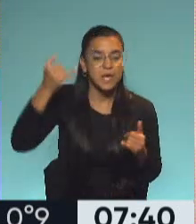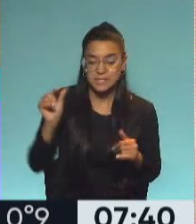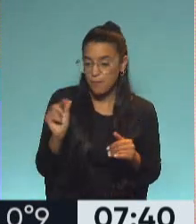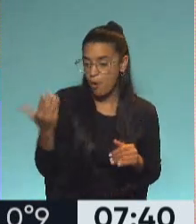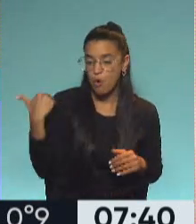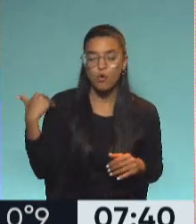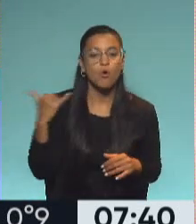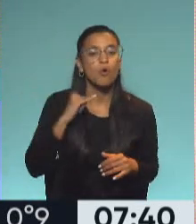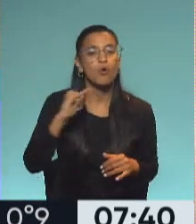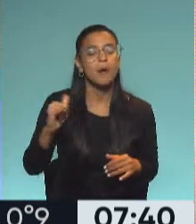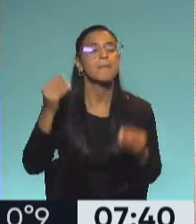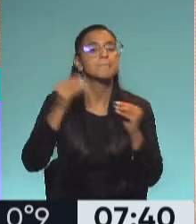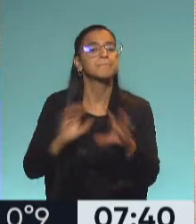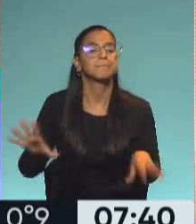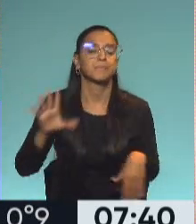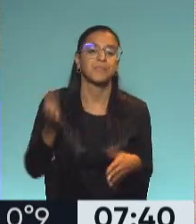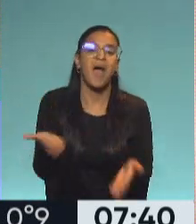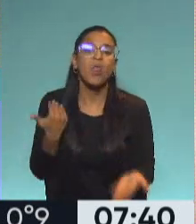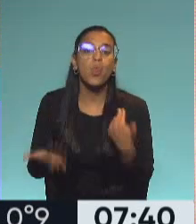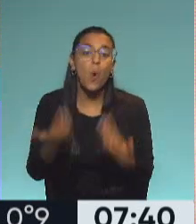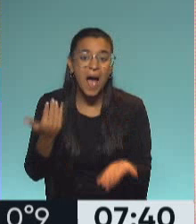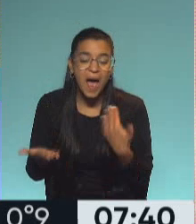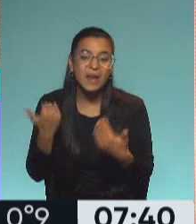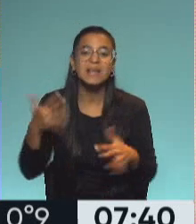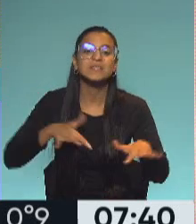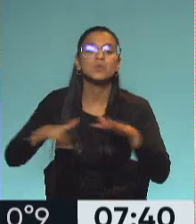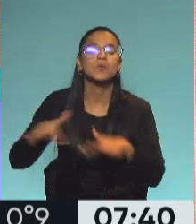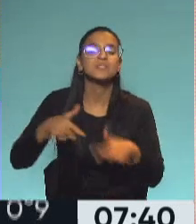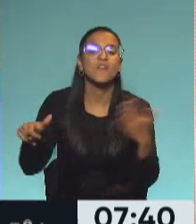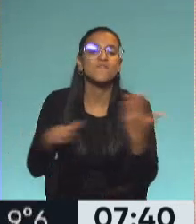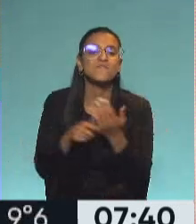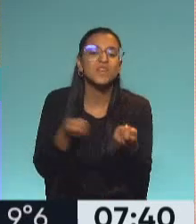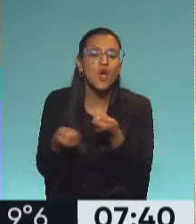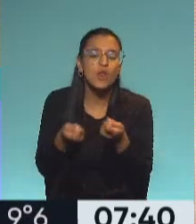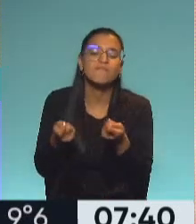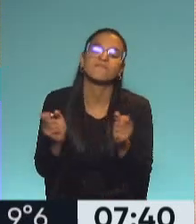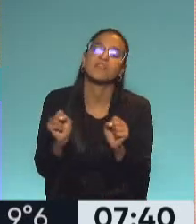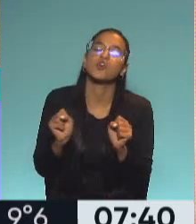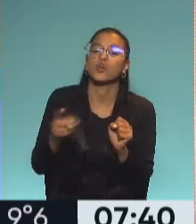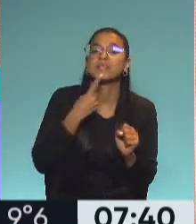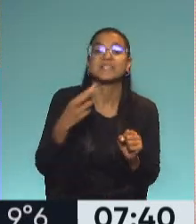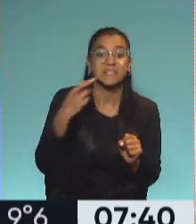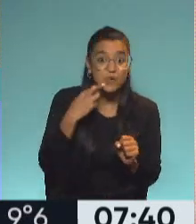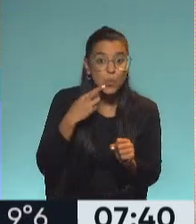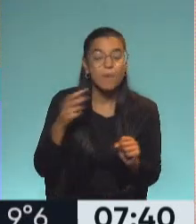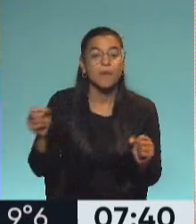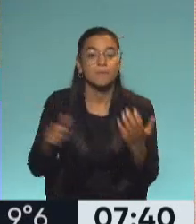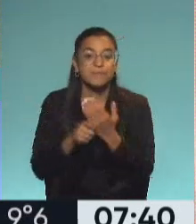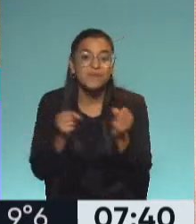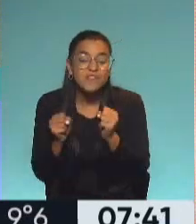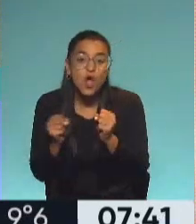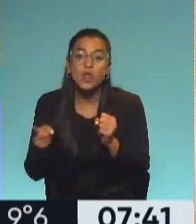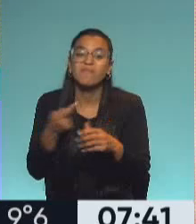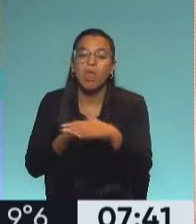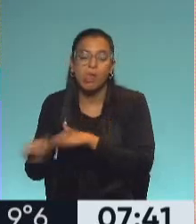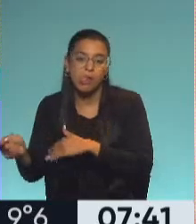últimas horas, comenzó con la aduana, con esta situación de los frigoríficos. 19 frigoríficos que cometieron evasión,